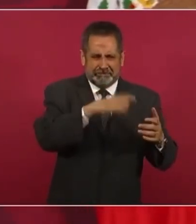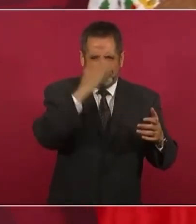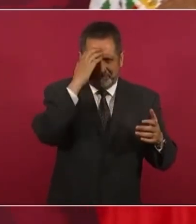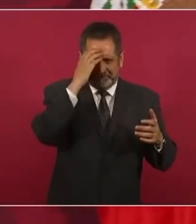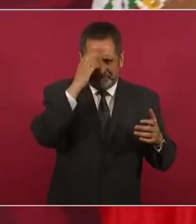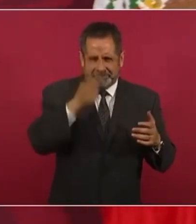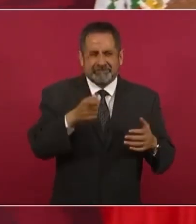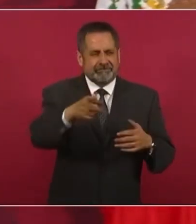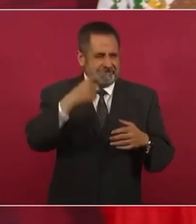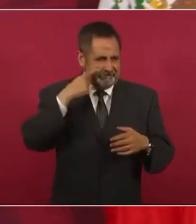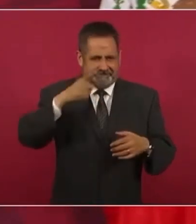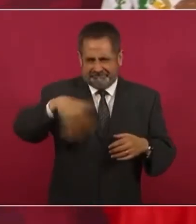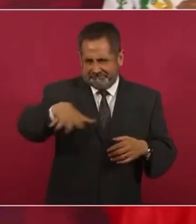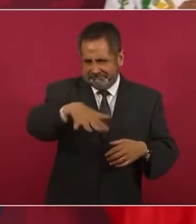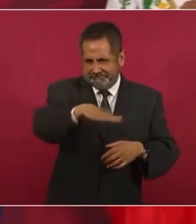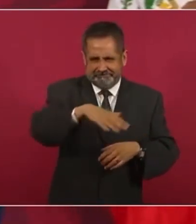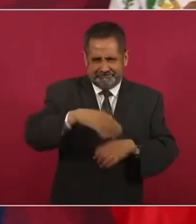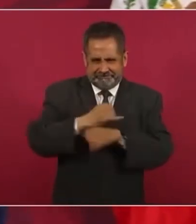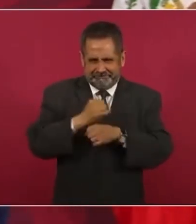ahí lo dejo de